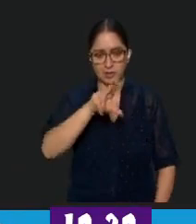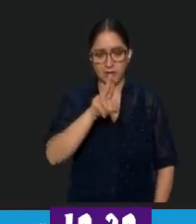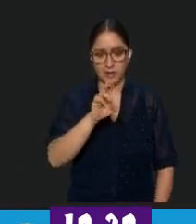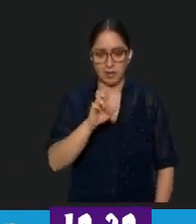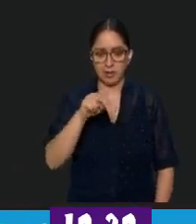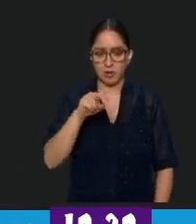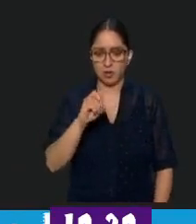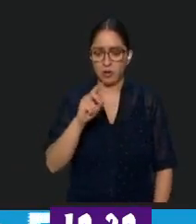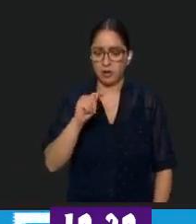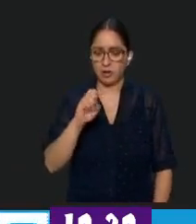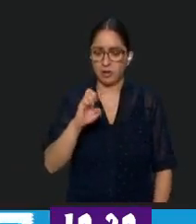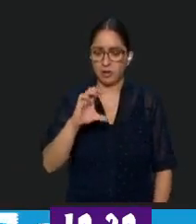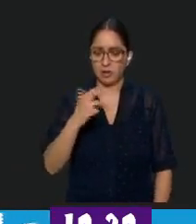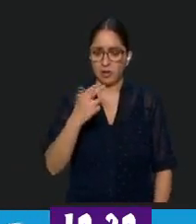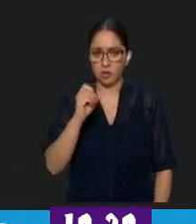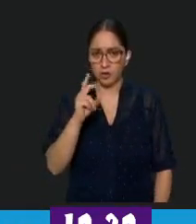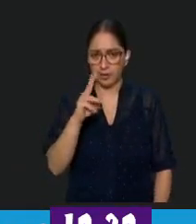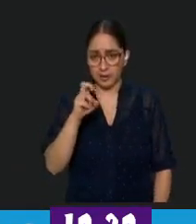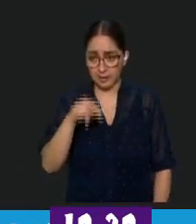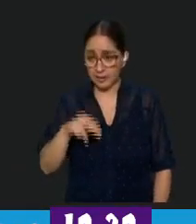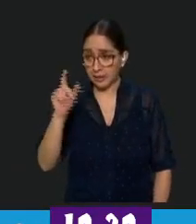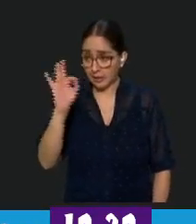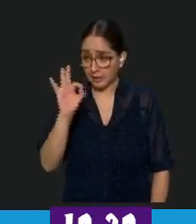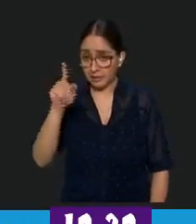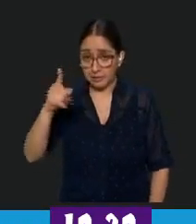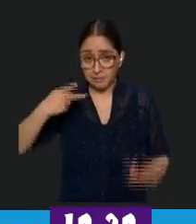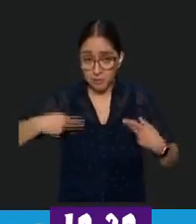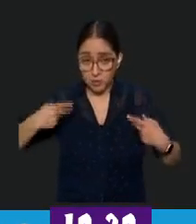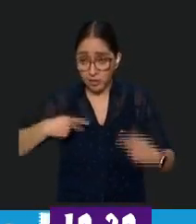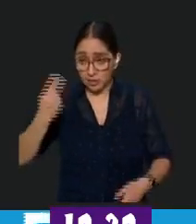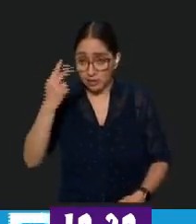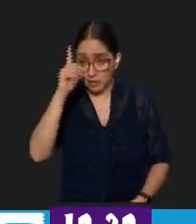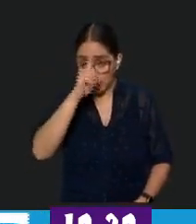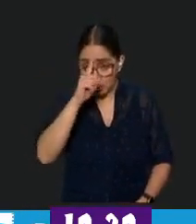se oye. Y si alguna persona busca una orientación, con gusto,